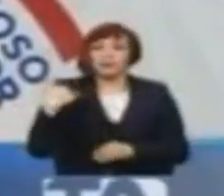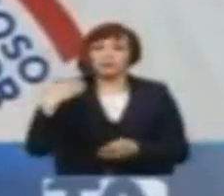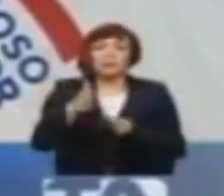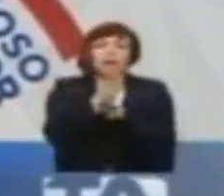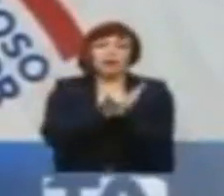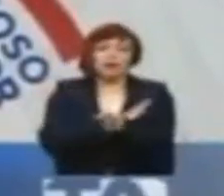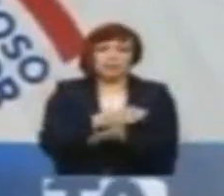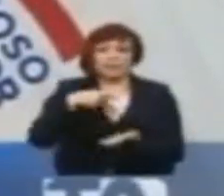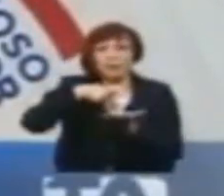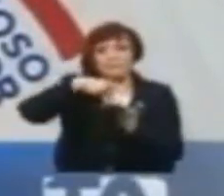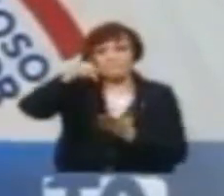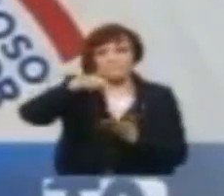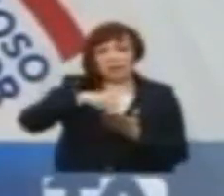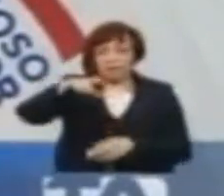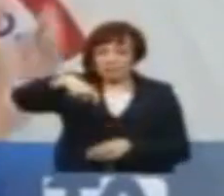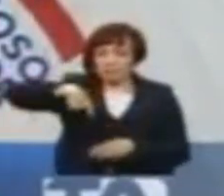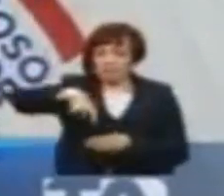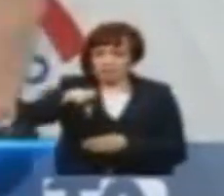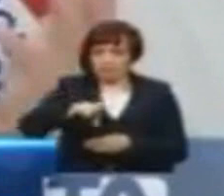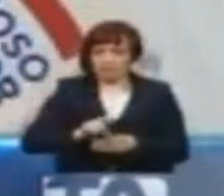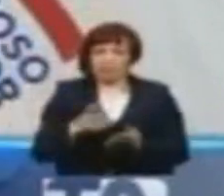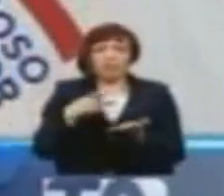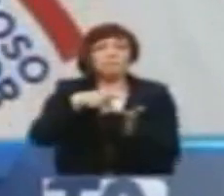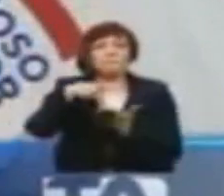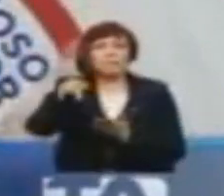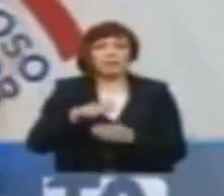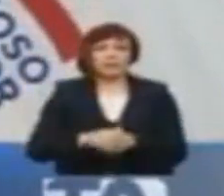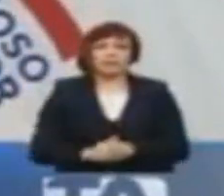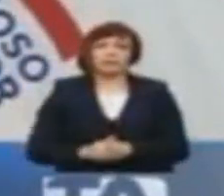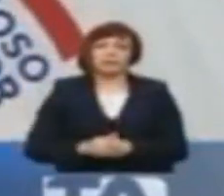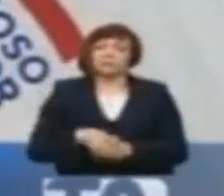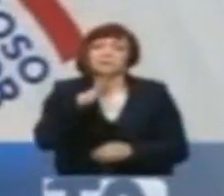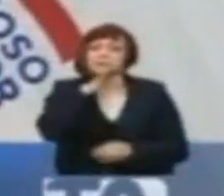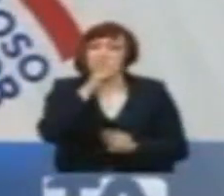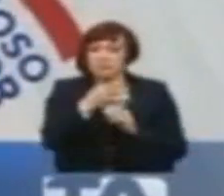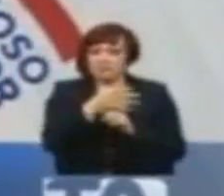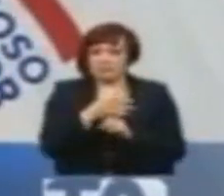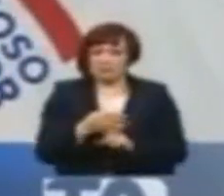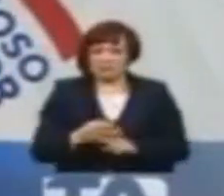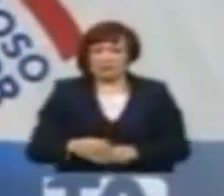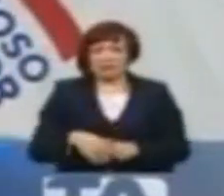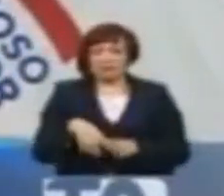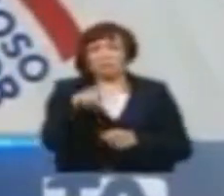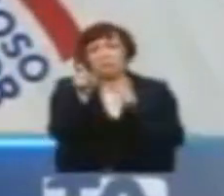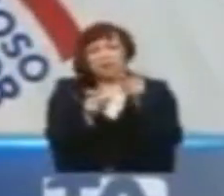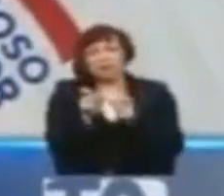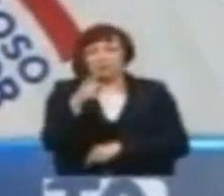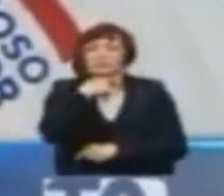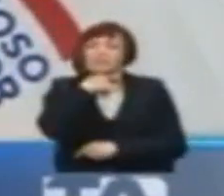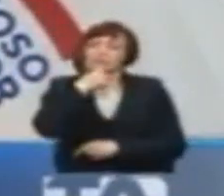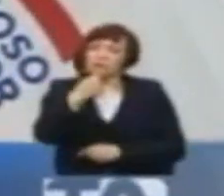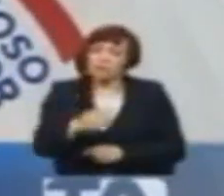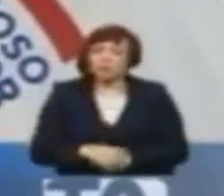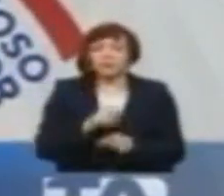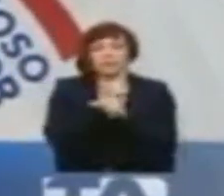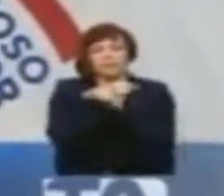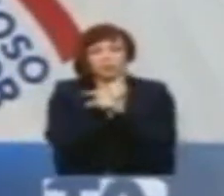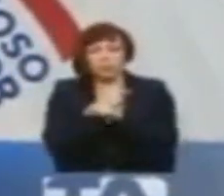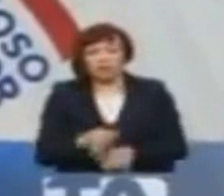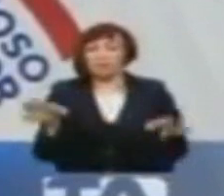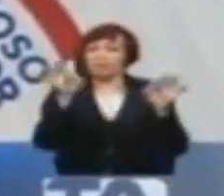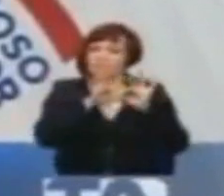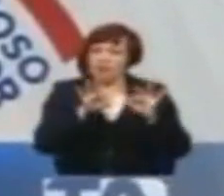de crédito, seguidores o retweets o lo que se maneja en redes sociales. O sea, el tema de seguidores, de fans o de twitters es